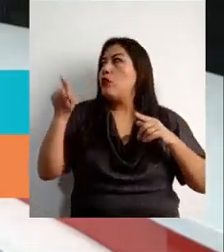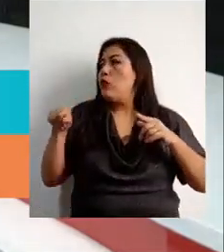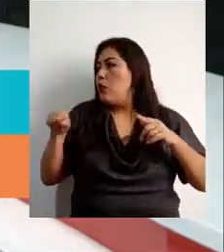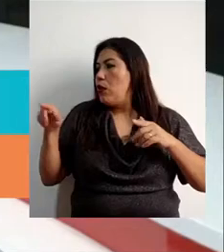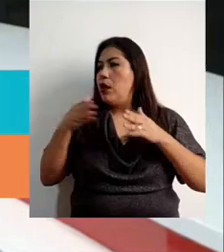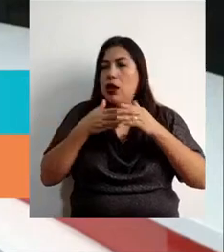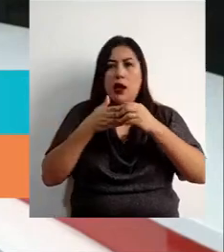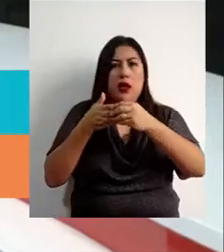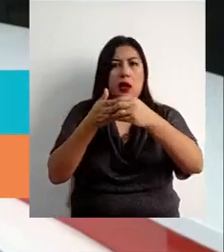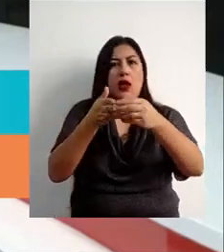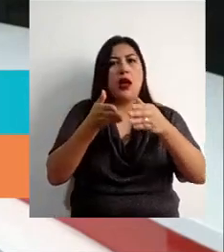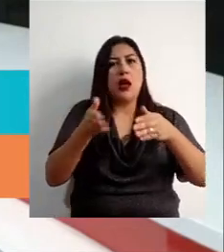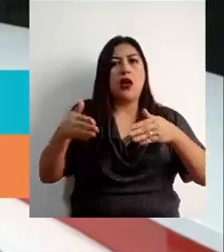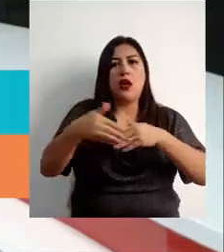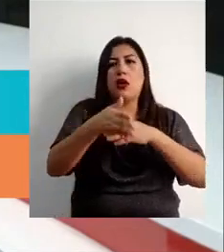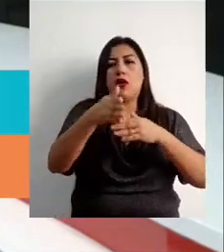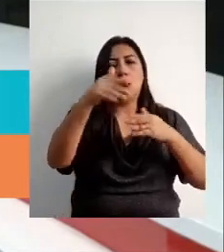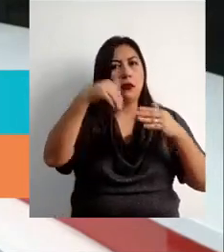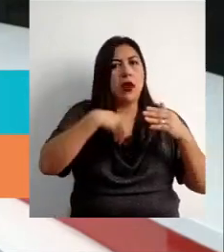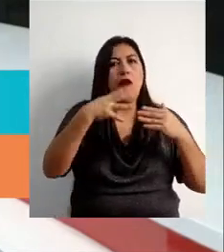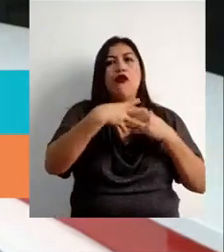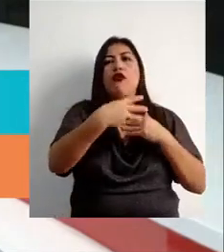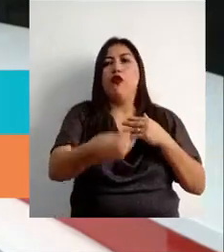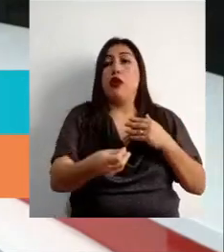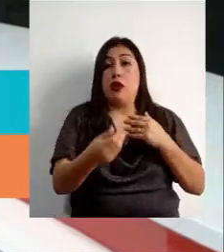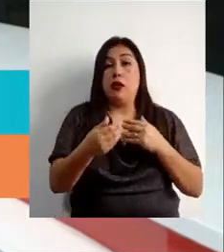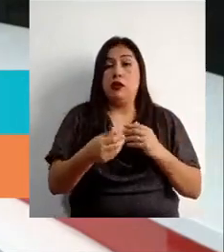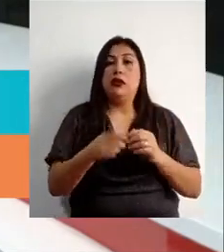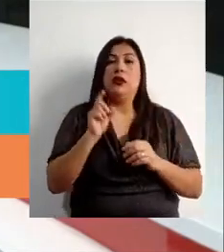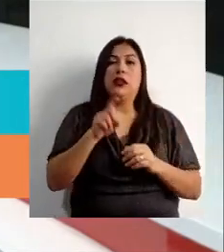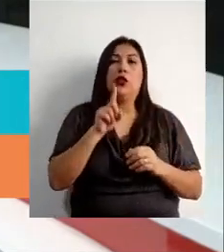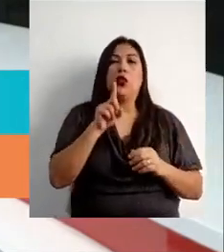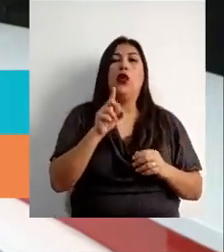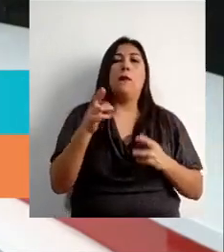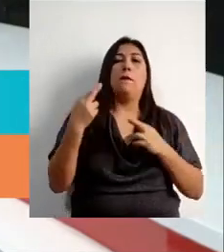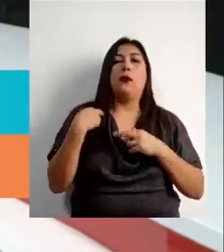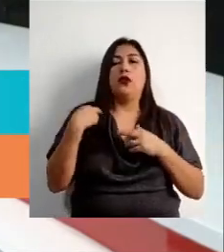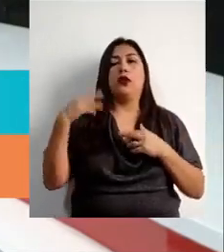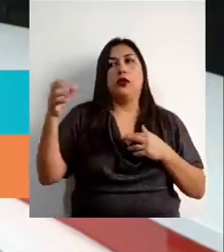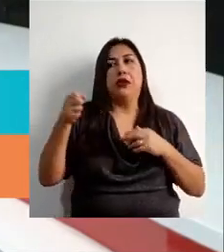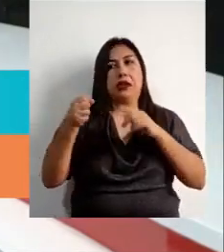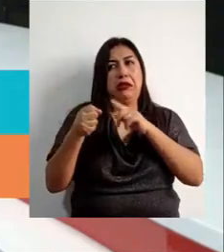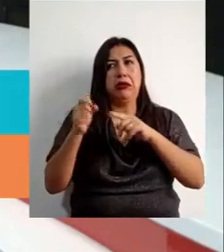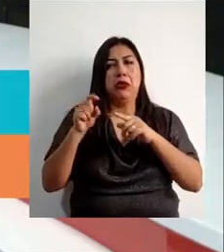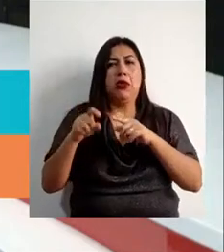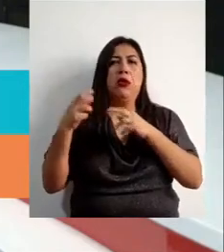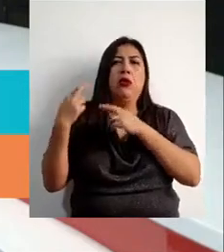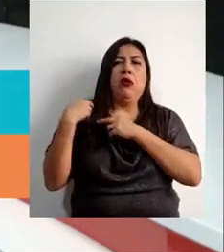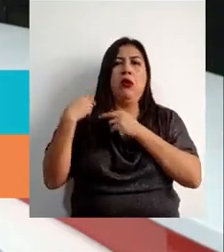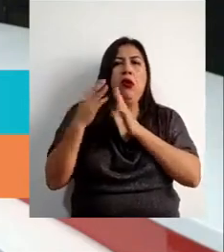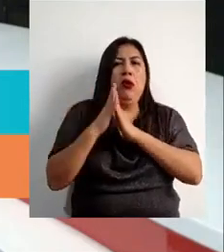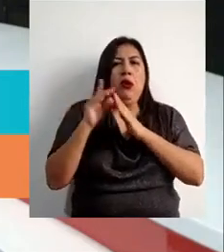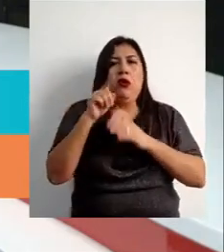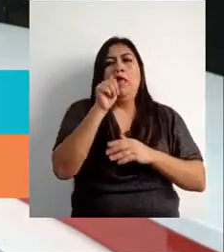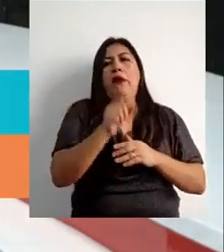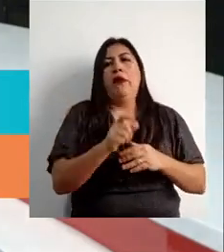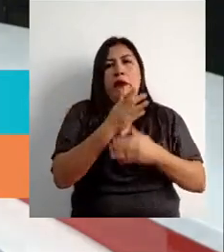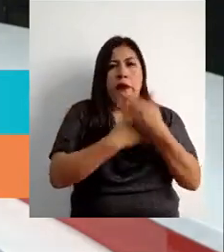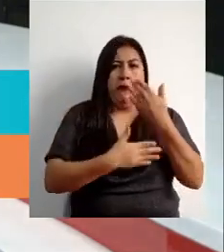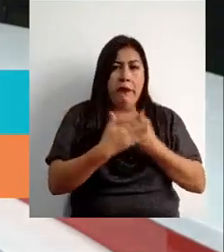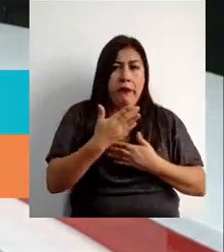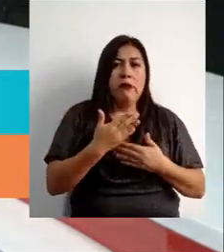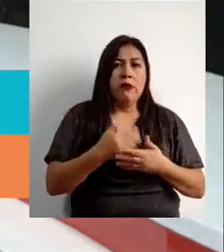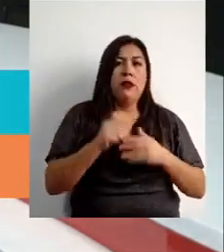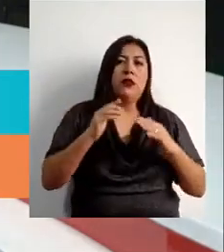que es necesario designar a una persona que se encargue, en todo caso, de la persona con discapacidad, del